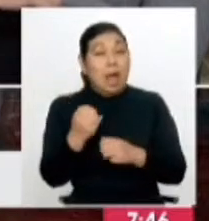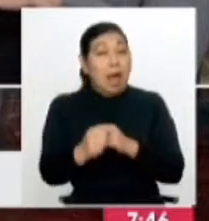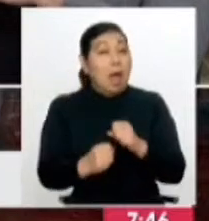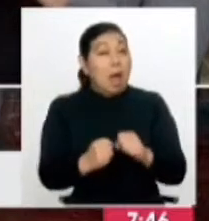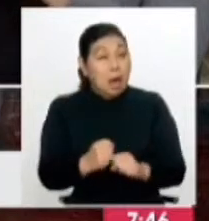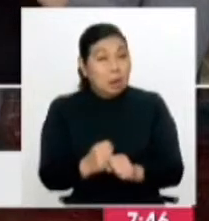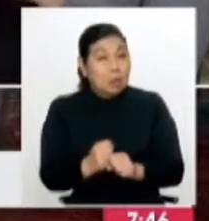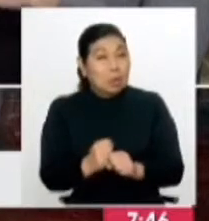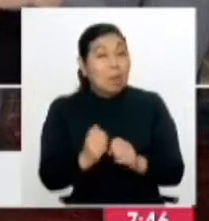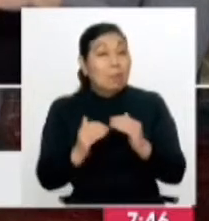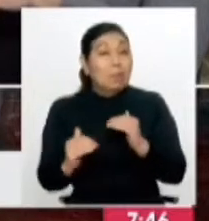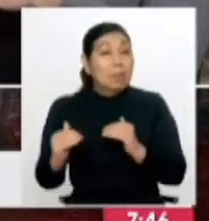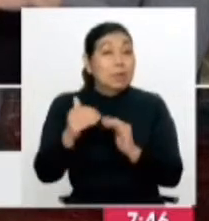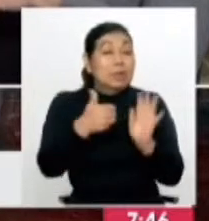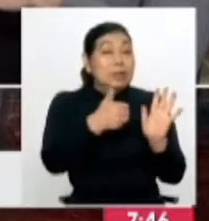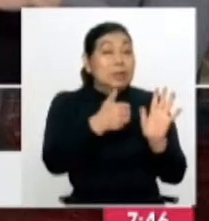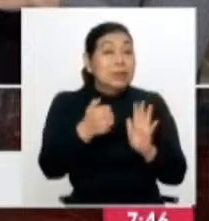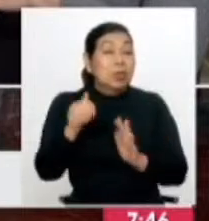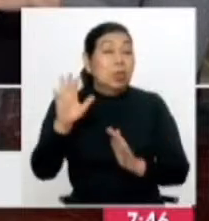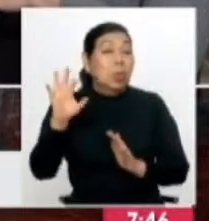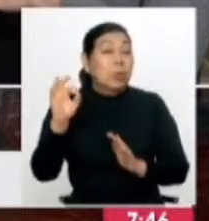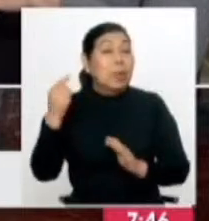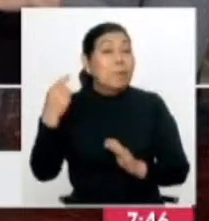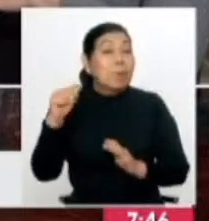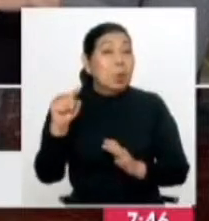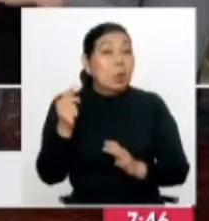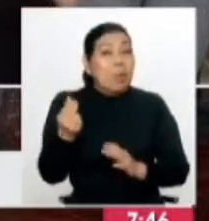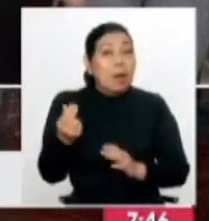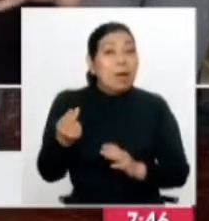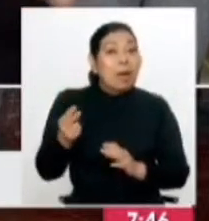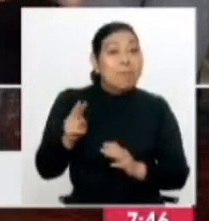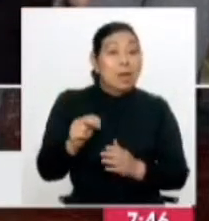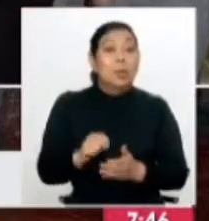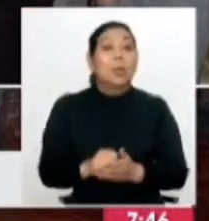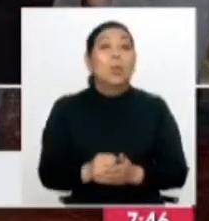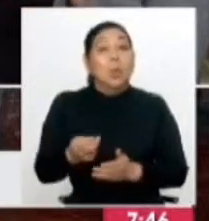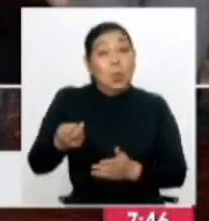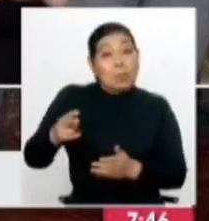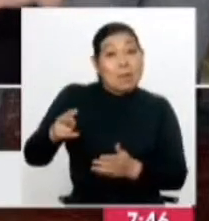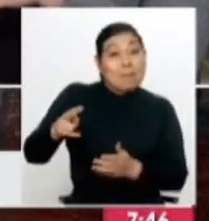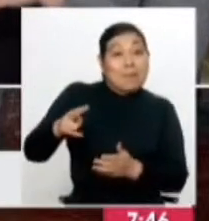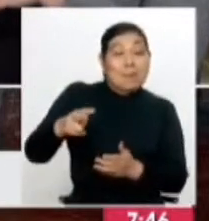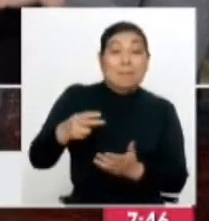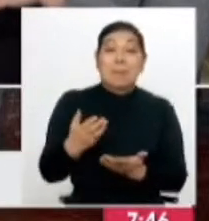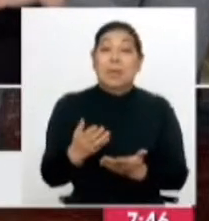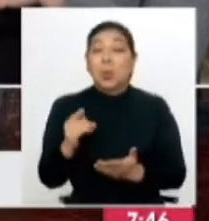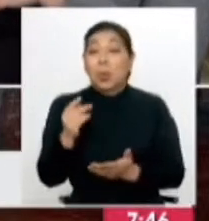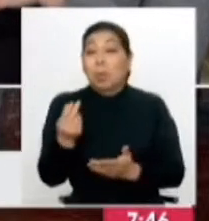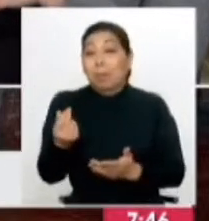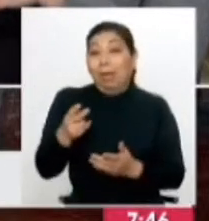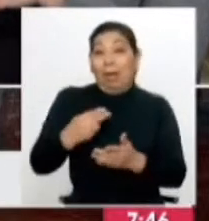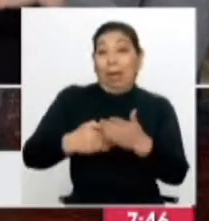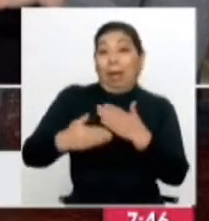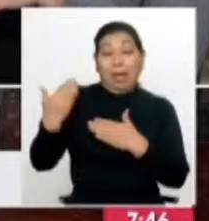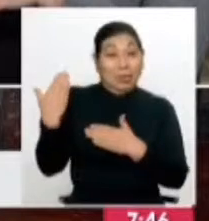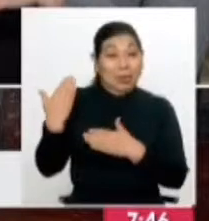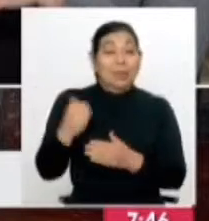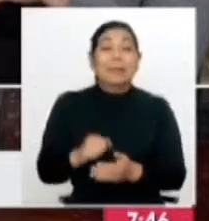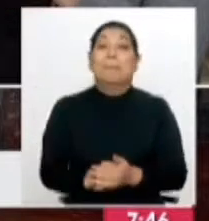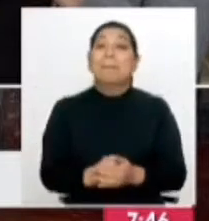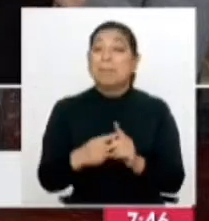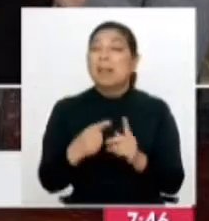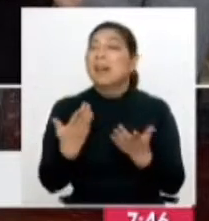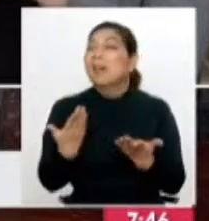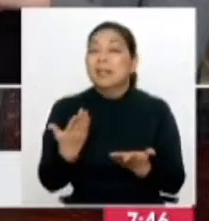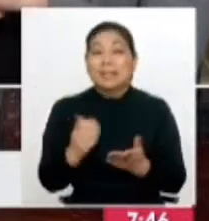año por encima de los 650 millones de soles de utilidad, prácticamente duplicando la utilidad del año anterior.